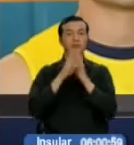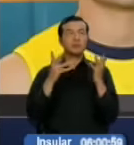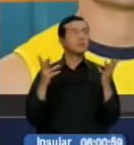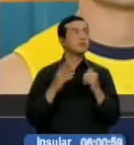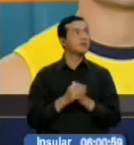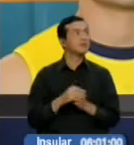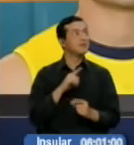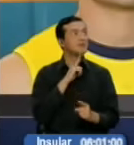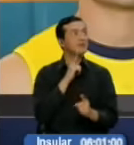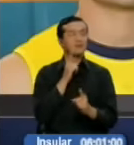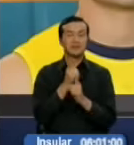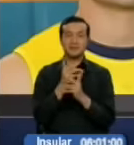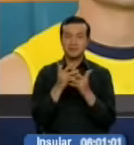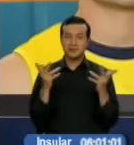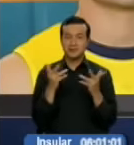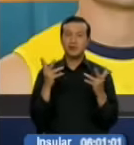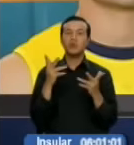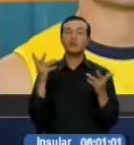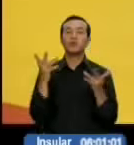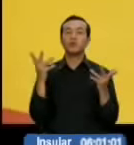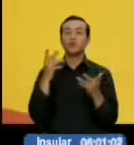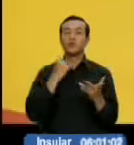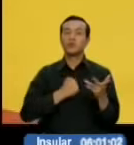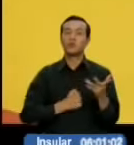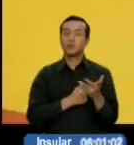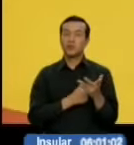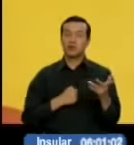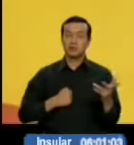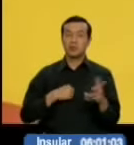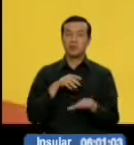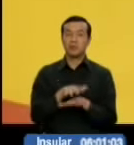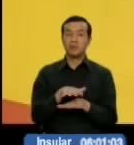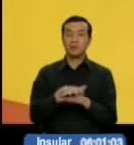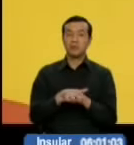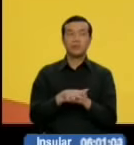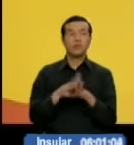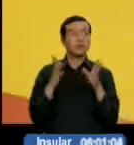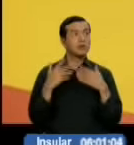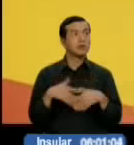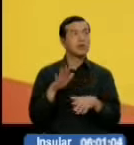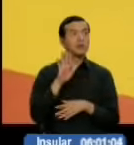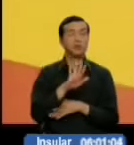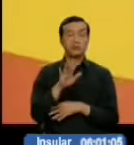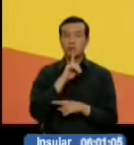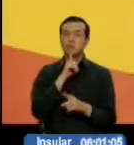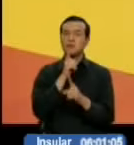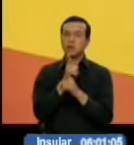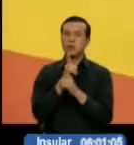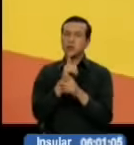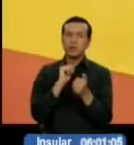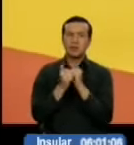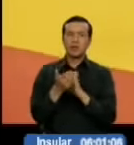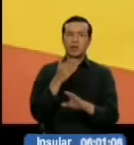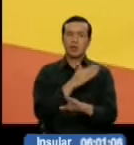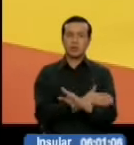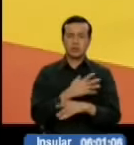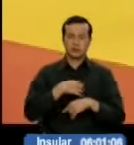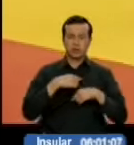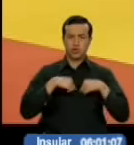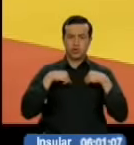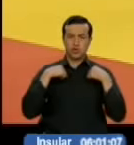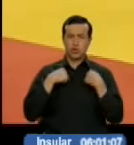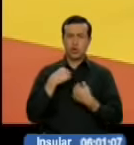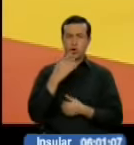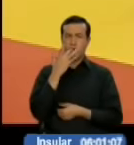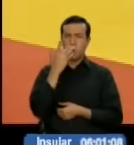frente a Ludovic Chamart, de Suiza. El machaleño consiguió su clasificación tras ganar la medalla de oro en los